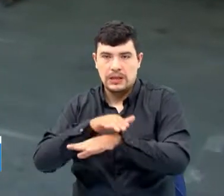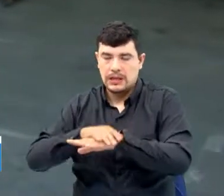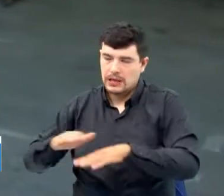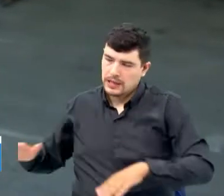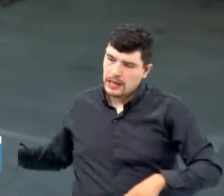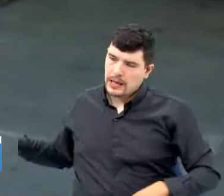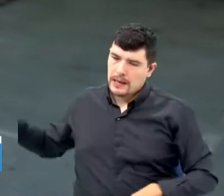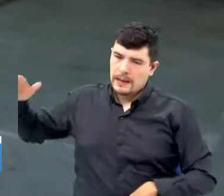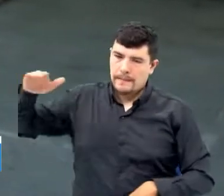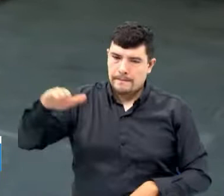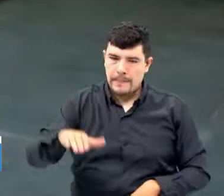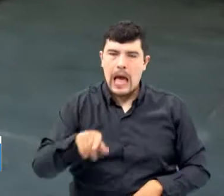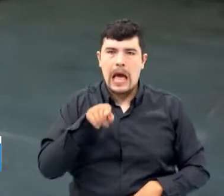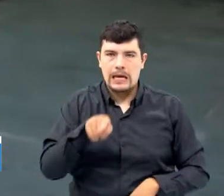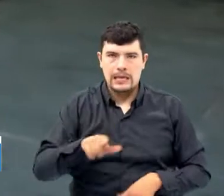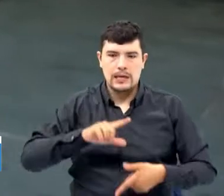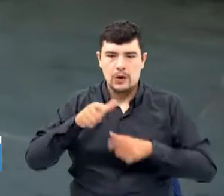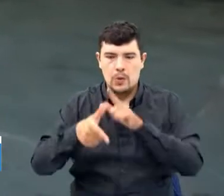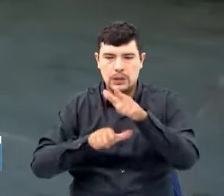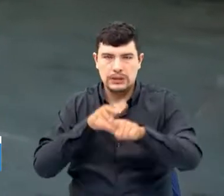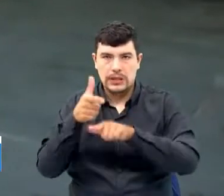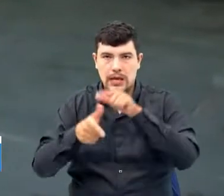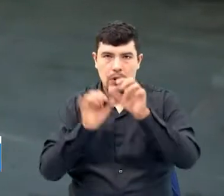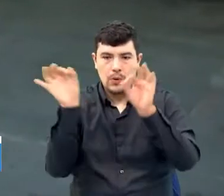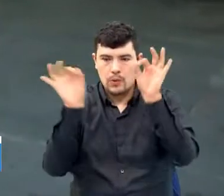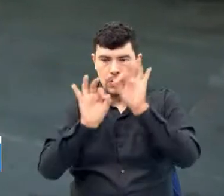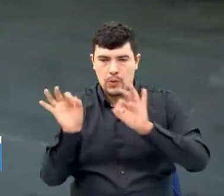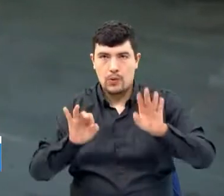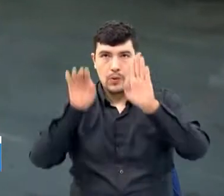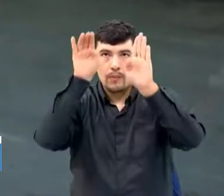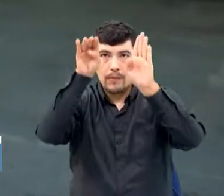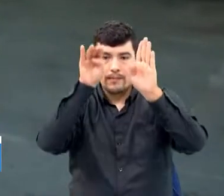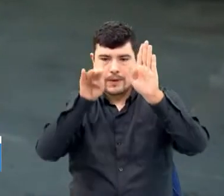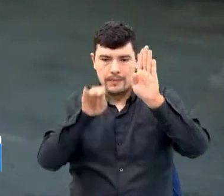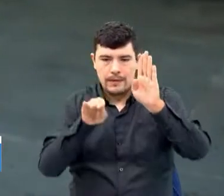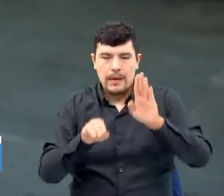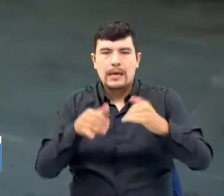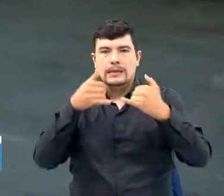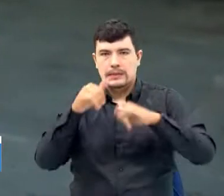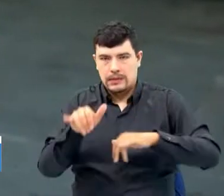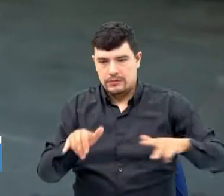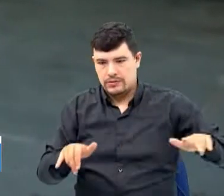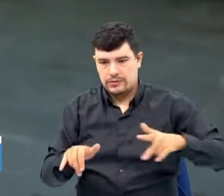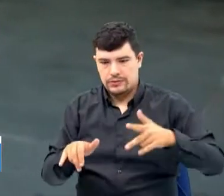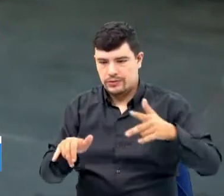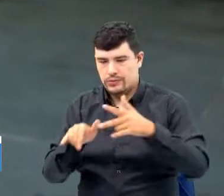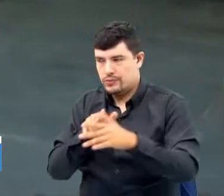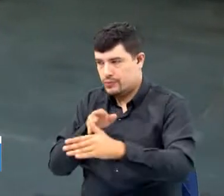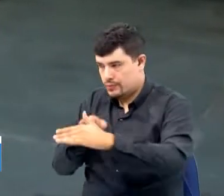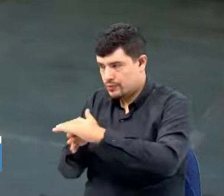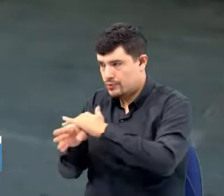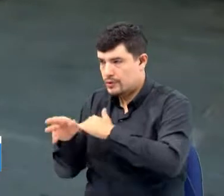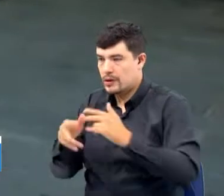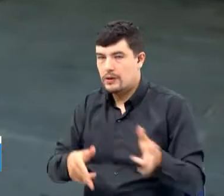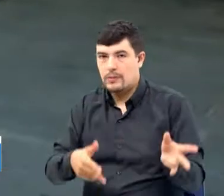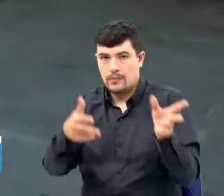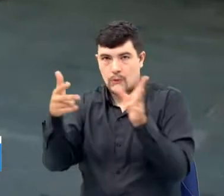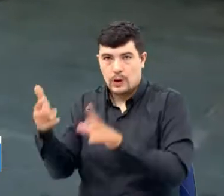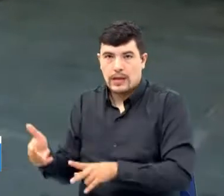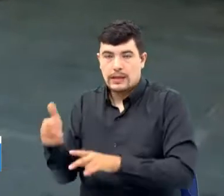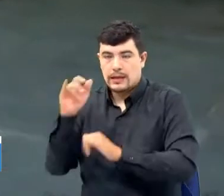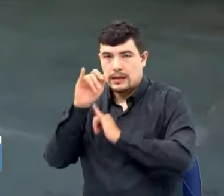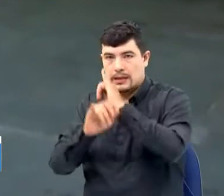pues se realizará la carga y momentáneo a esto tomará su marcha hacia los puentes internacionales para pasar al